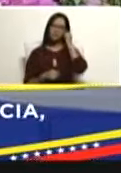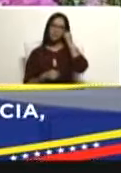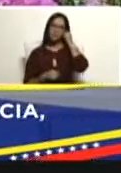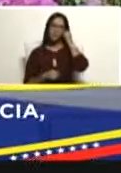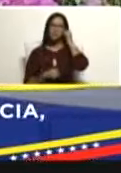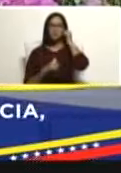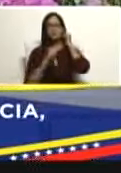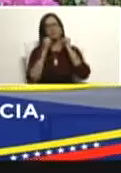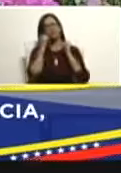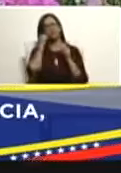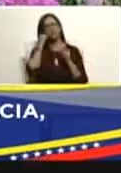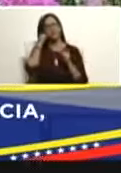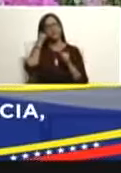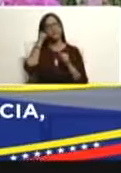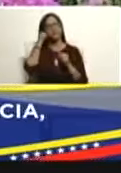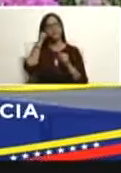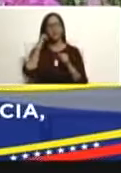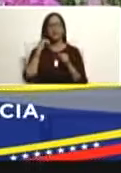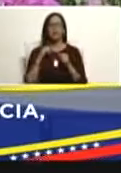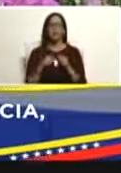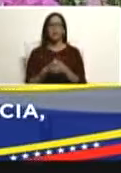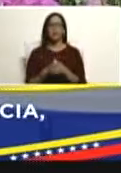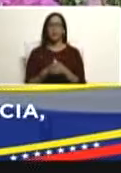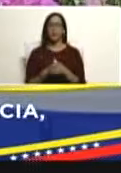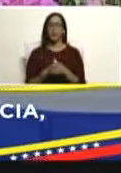de una serie de Netflix,